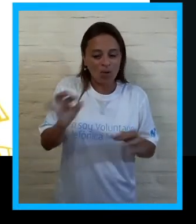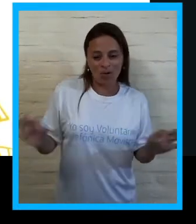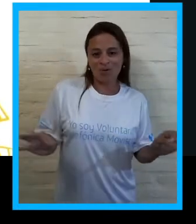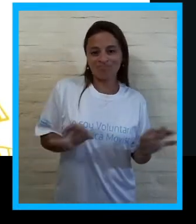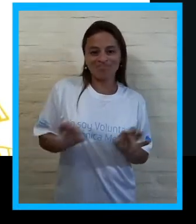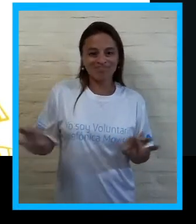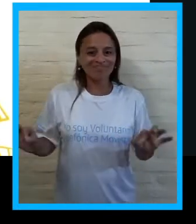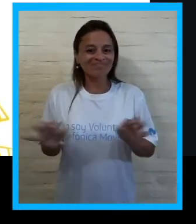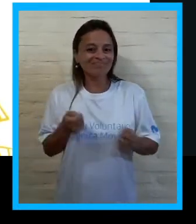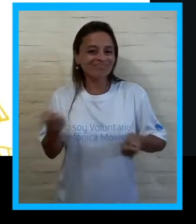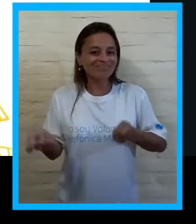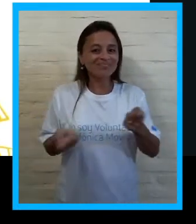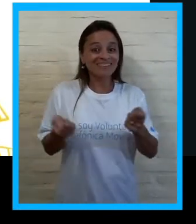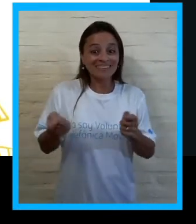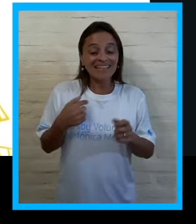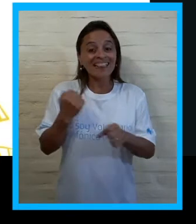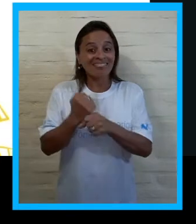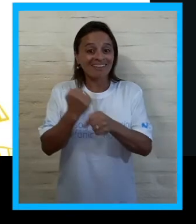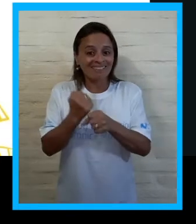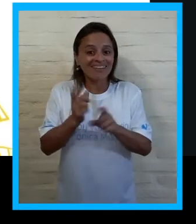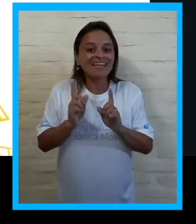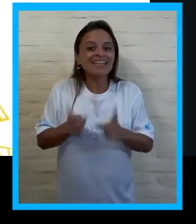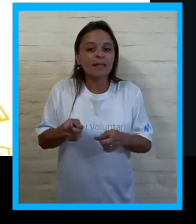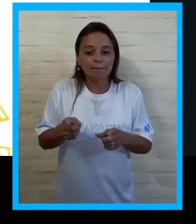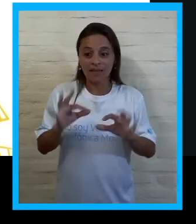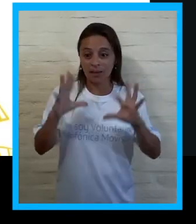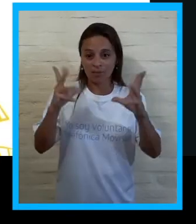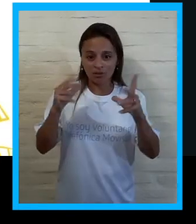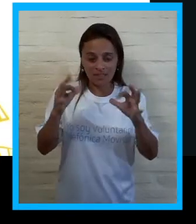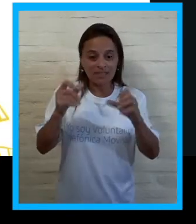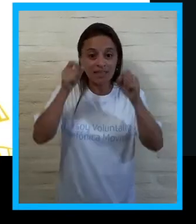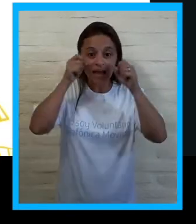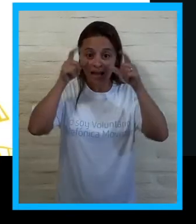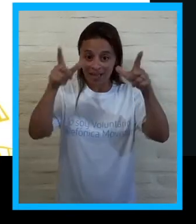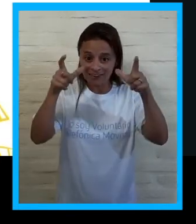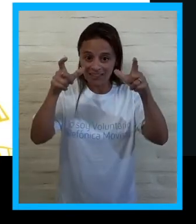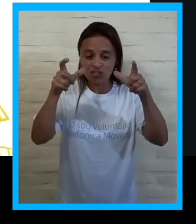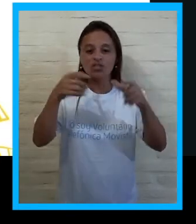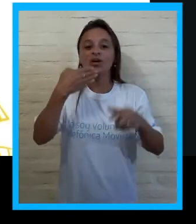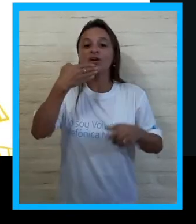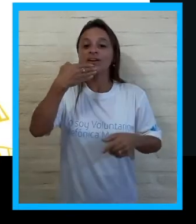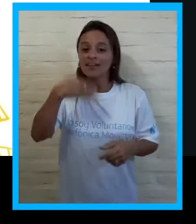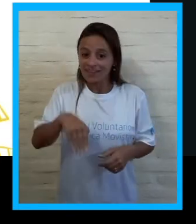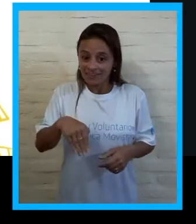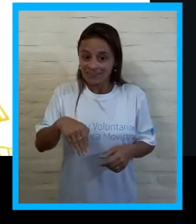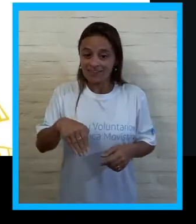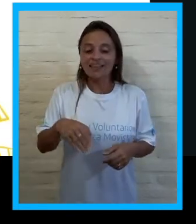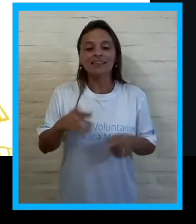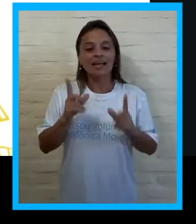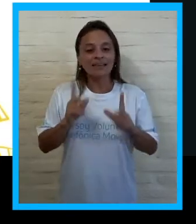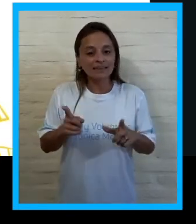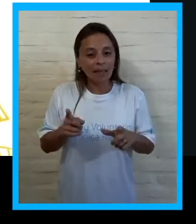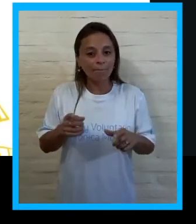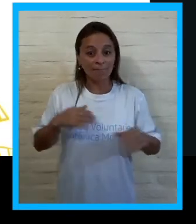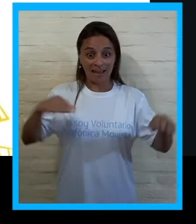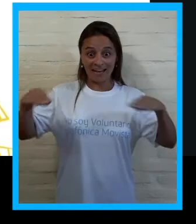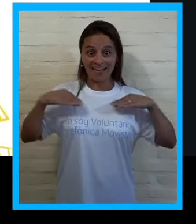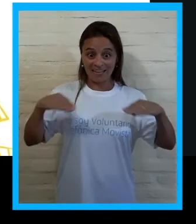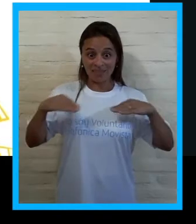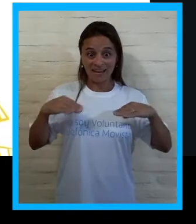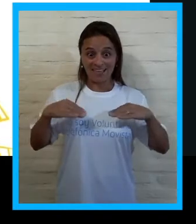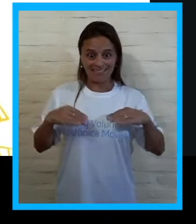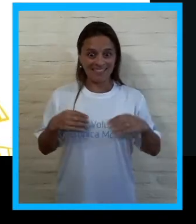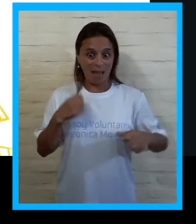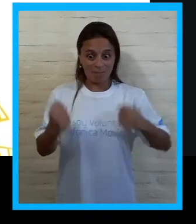ritmo, así que también estaremos trabajando motricidad, atención, comprensión y haremos hasta gimnasia para